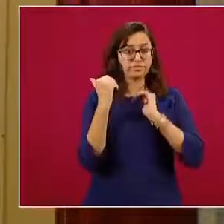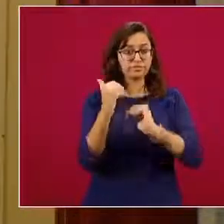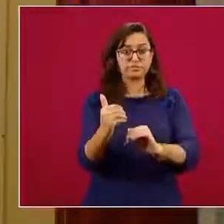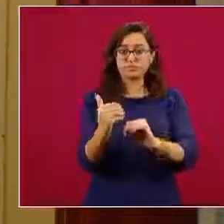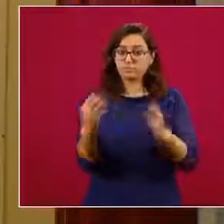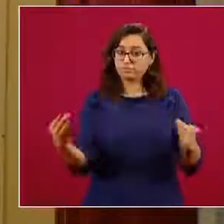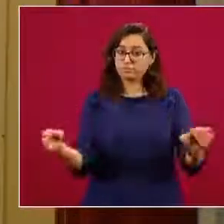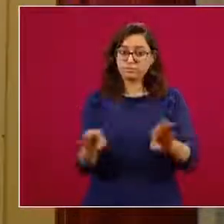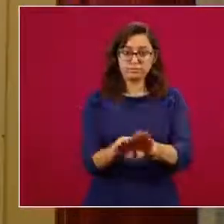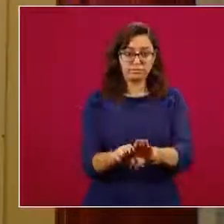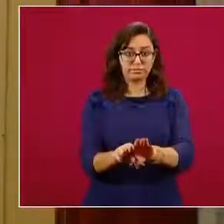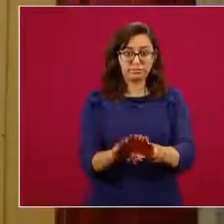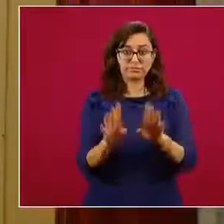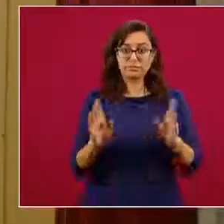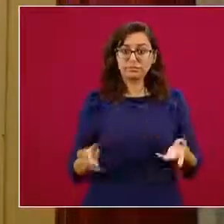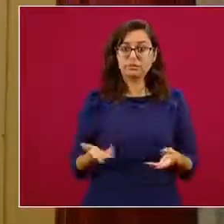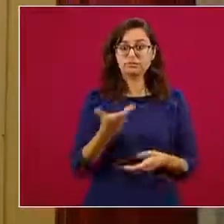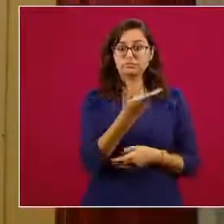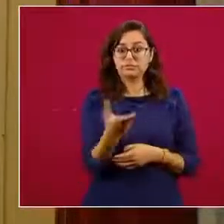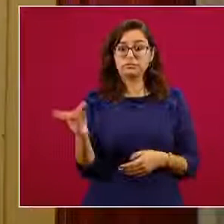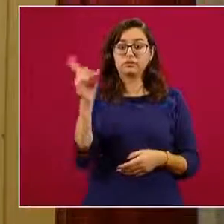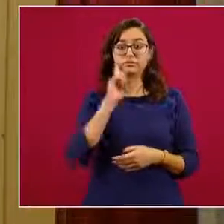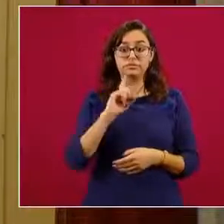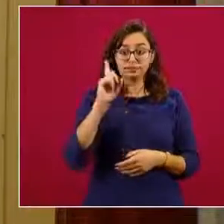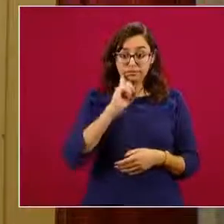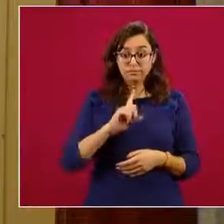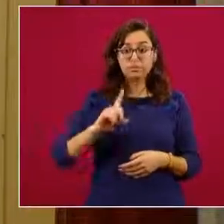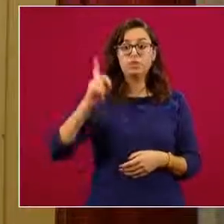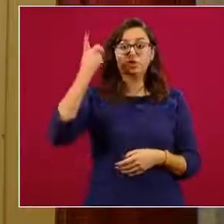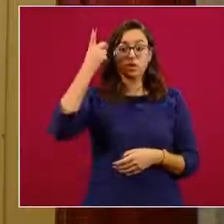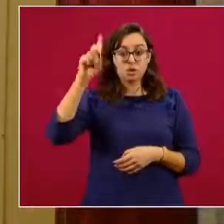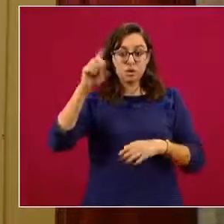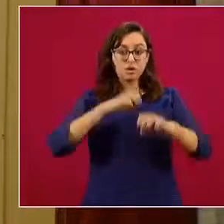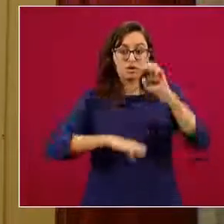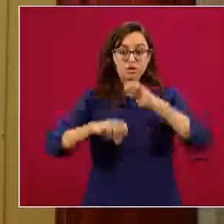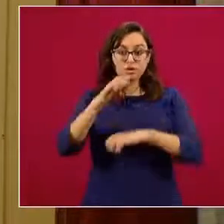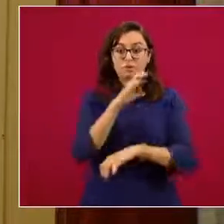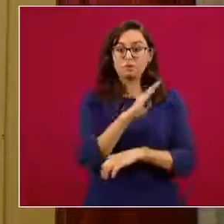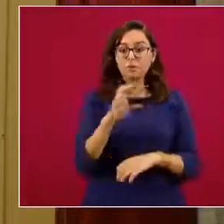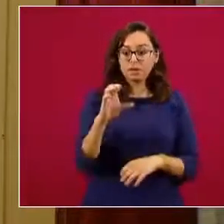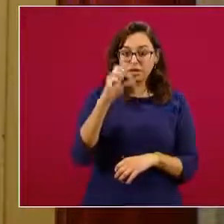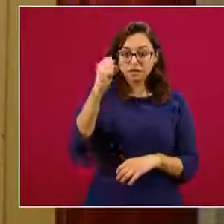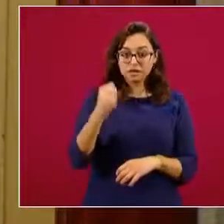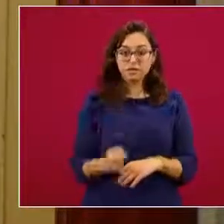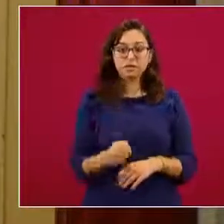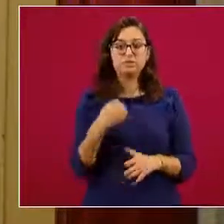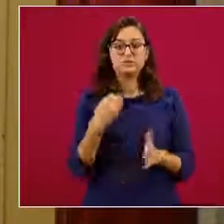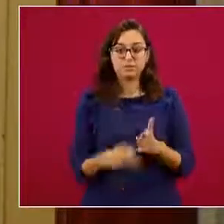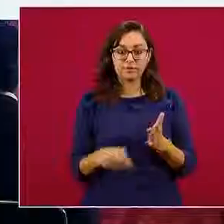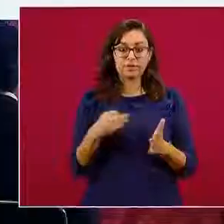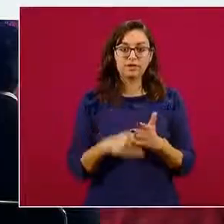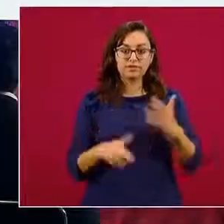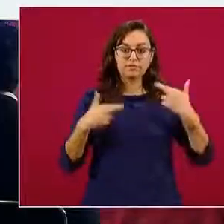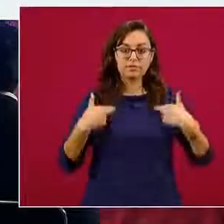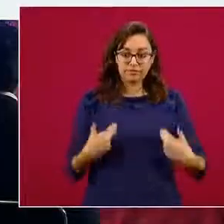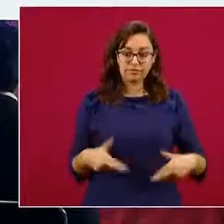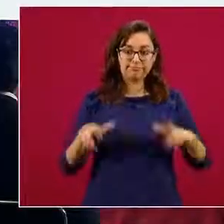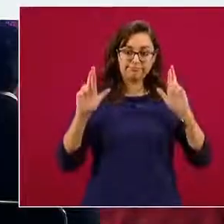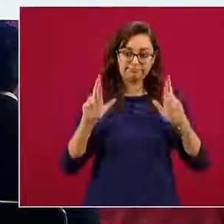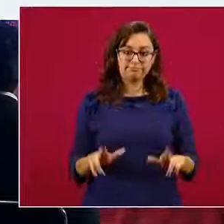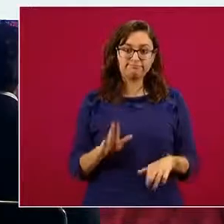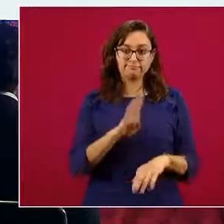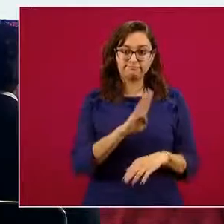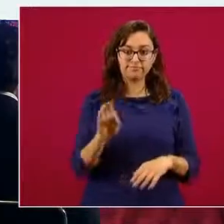que las empresarias que me están escuchando, sobre todo de Baja California Sur, que nos faltan representantes de Baja California